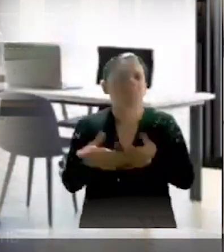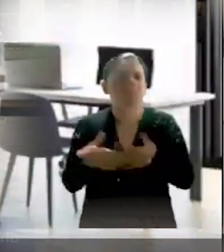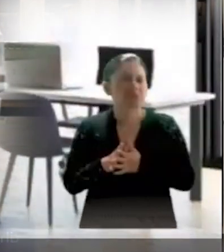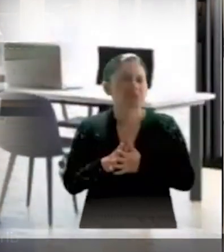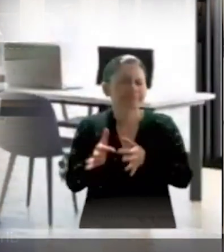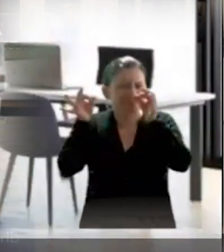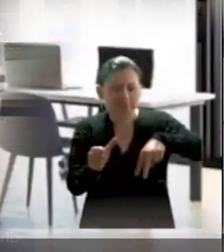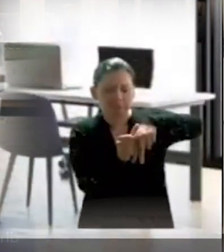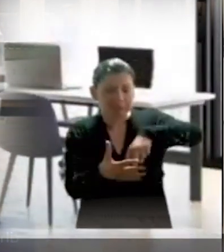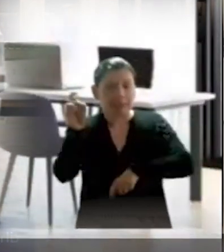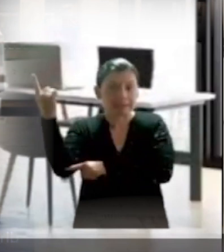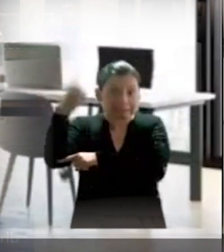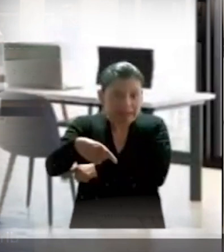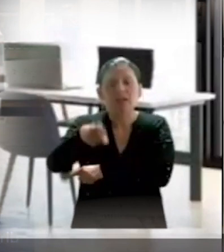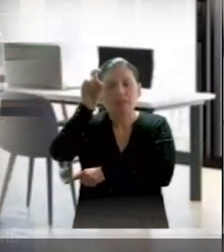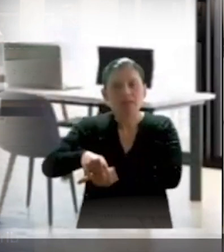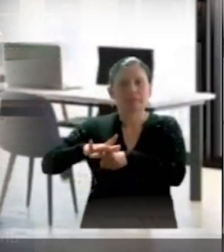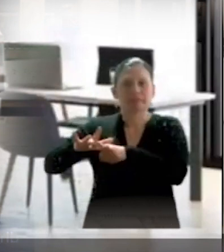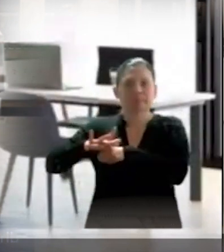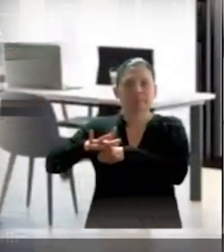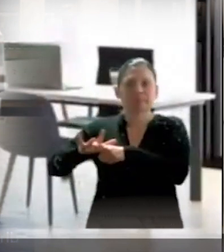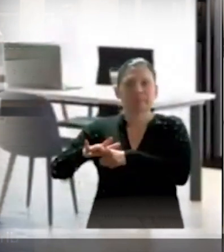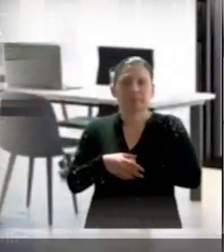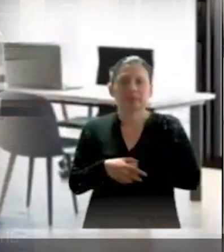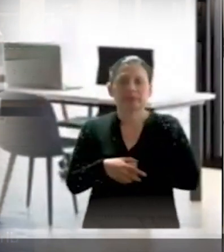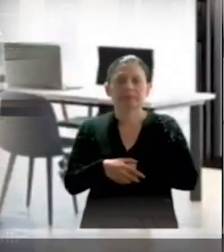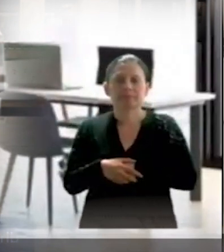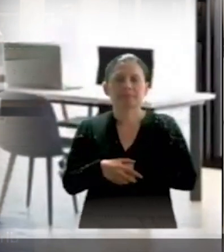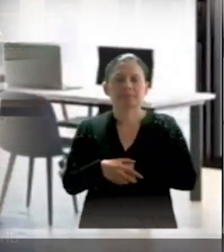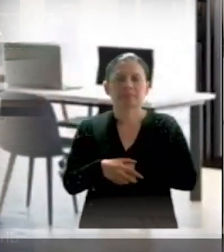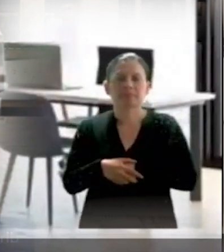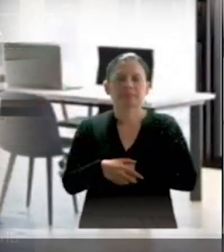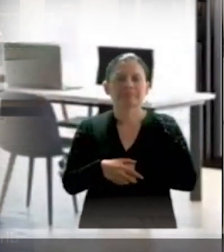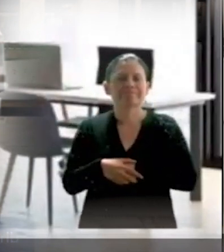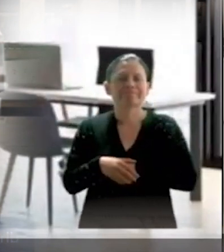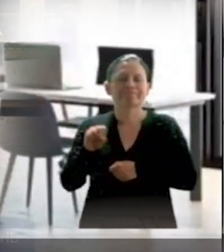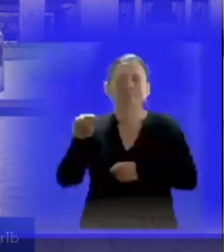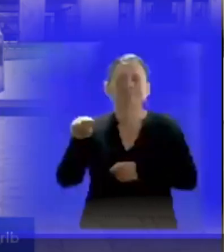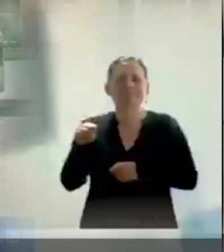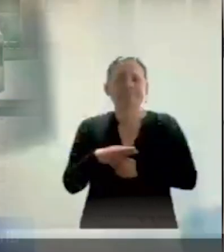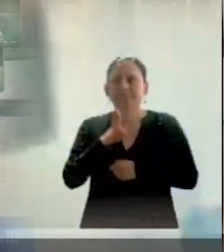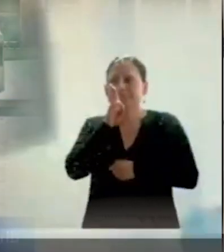maquinando en estos momentos para asegurar un mayor nivel de cumplimiento de los fallos de tutela. Sí,